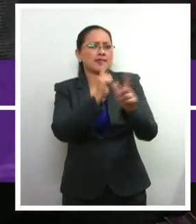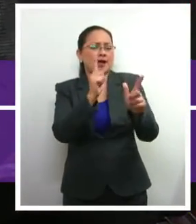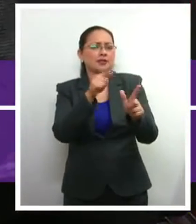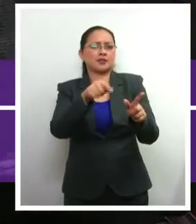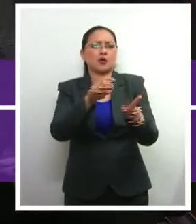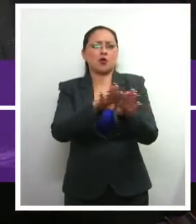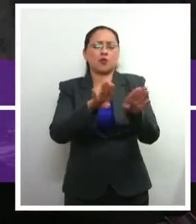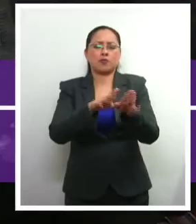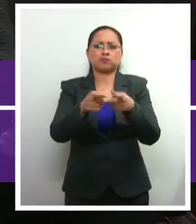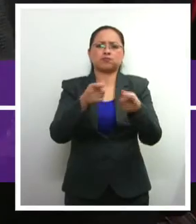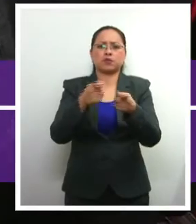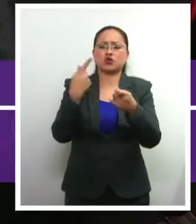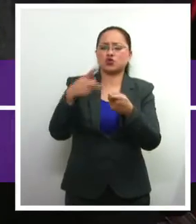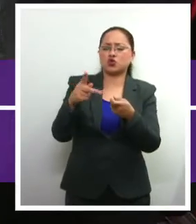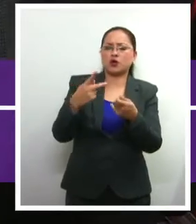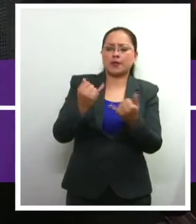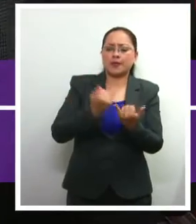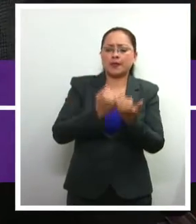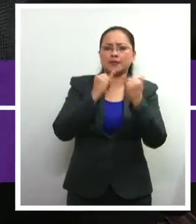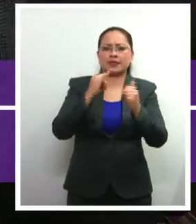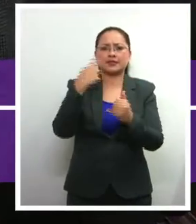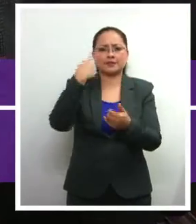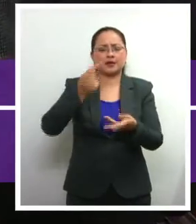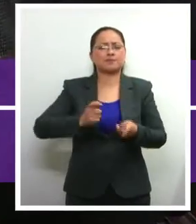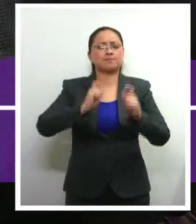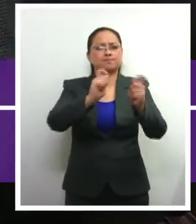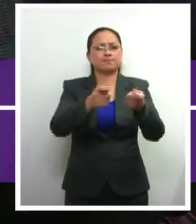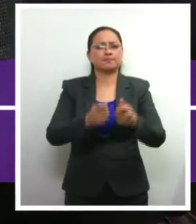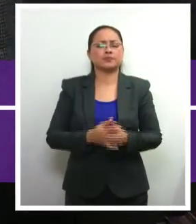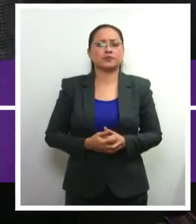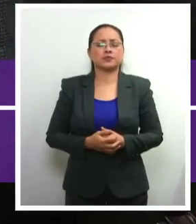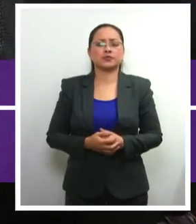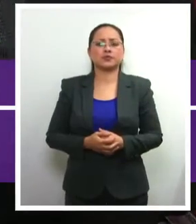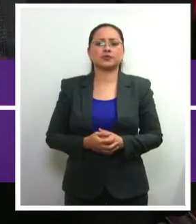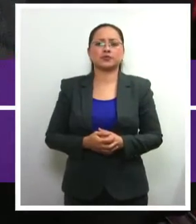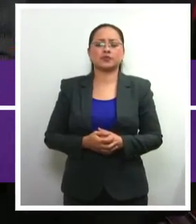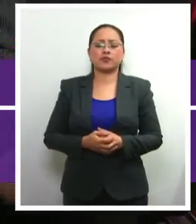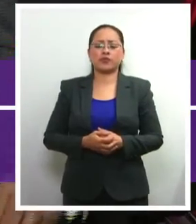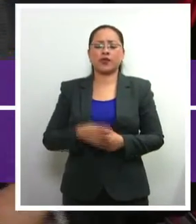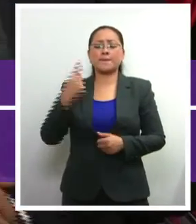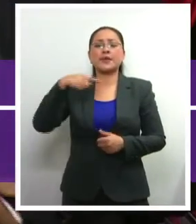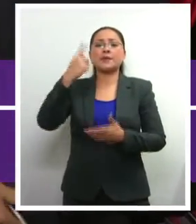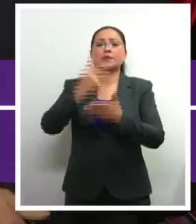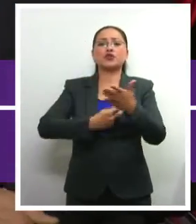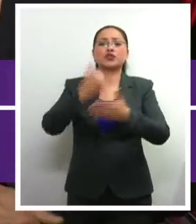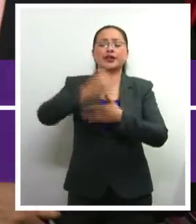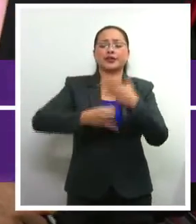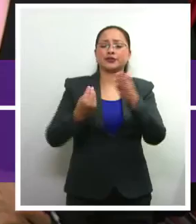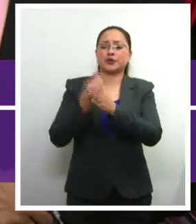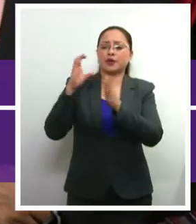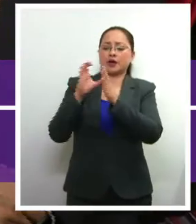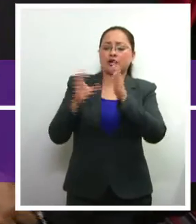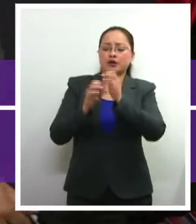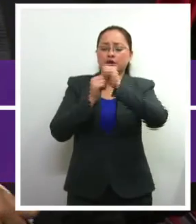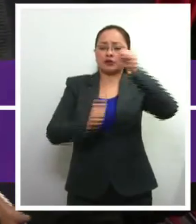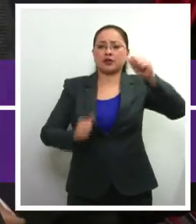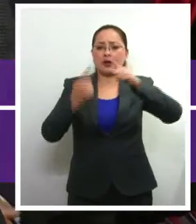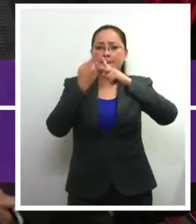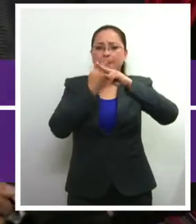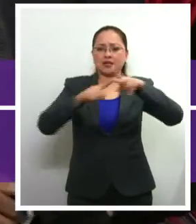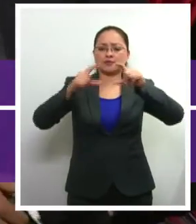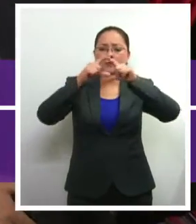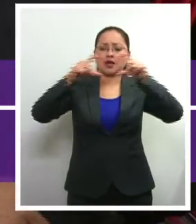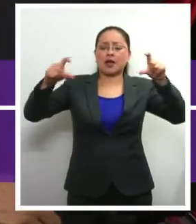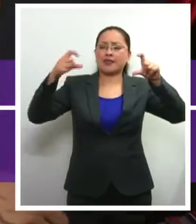la autonomía que se le determina. En el proyecto de Constitución, al inicio del